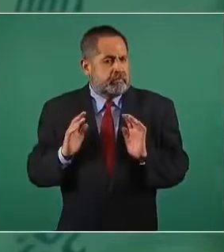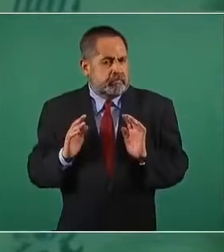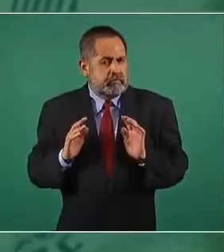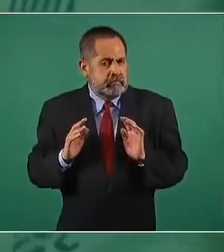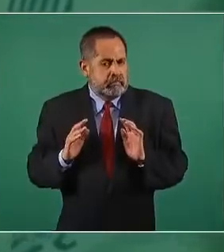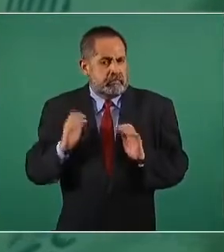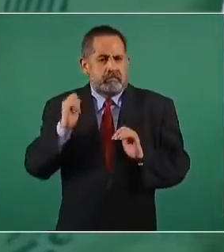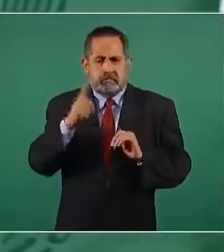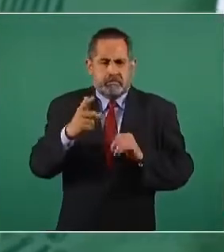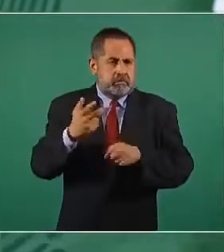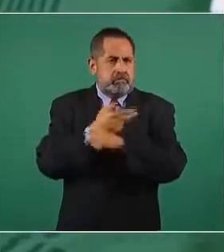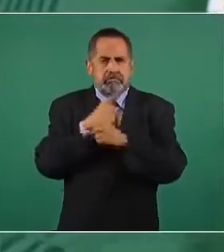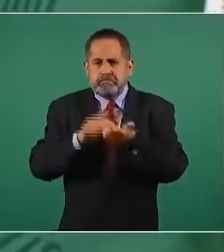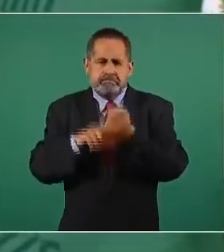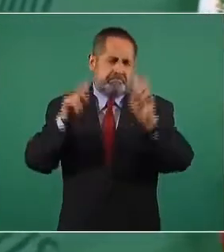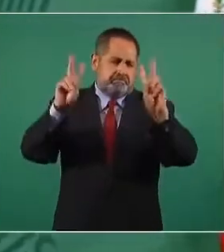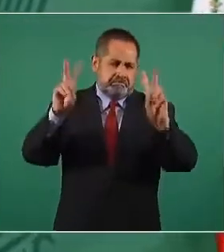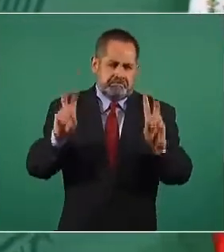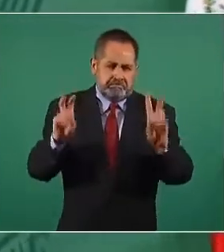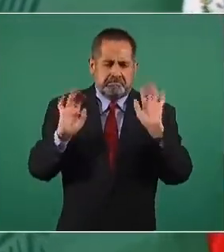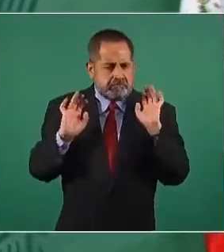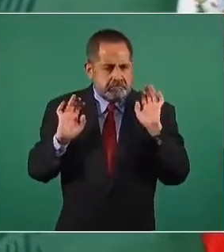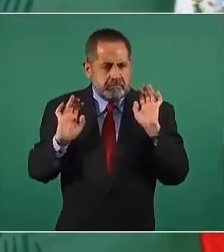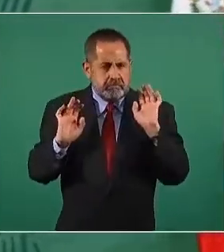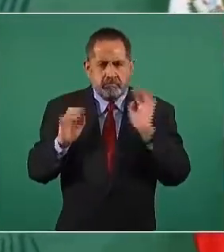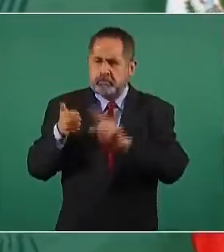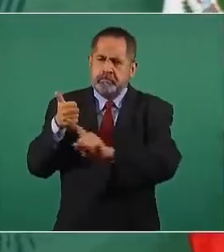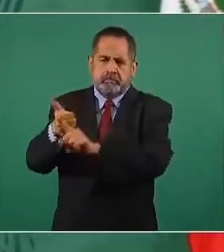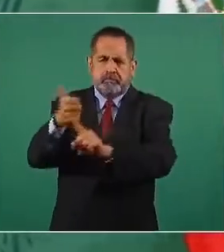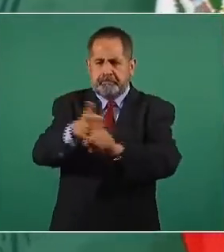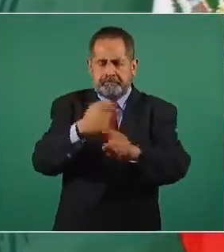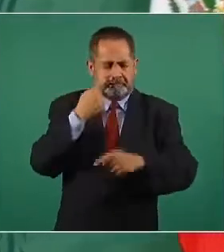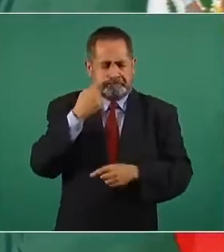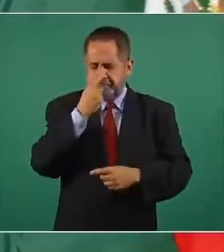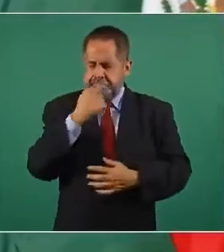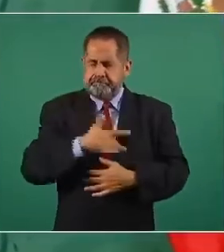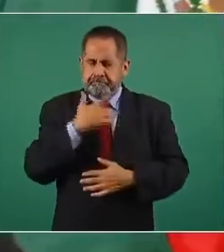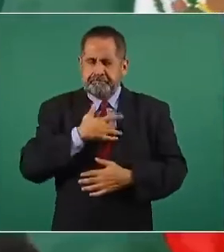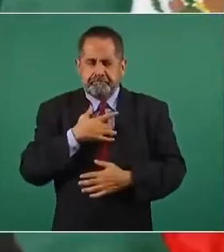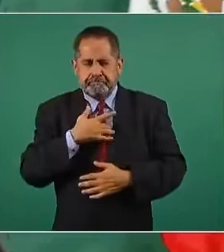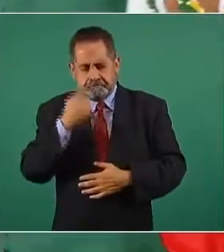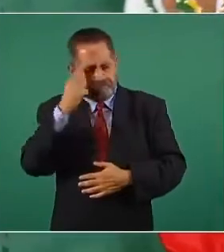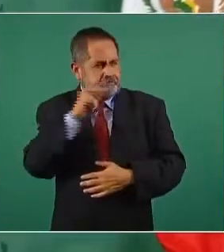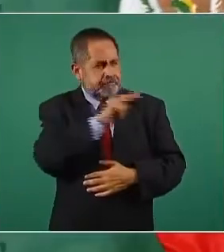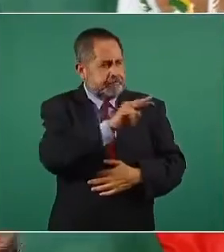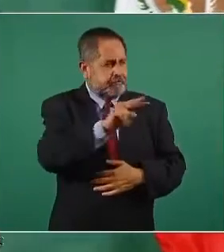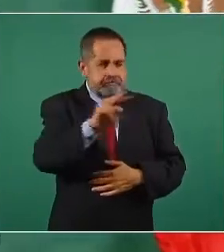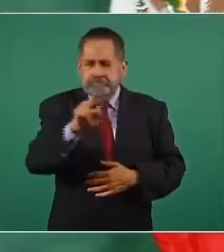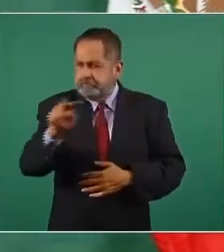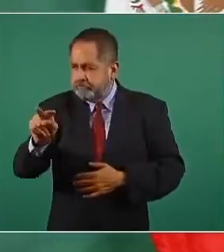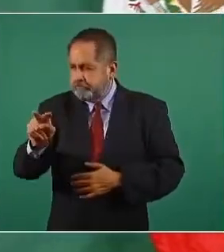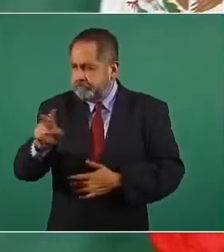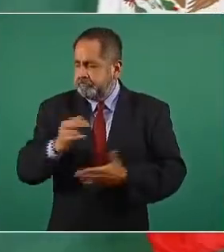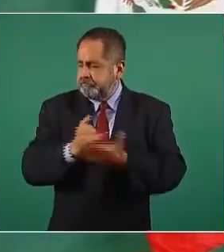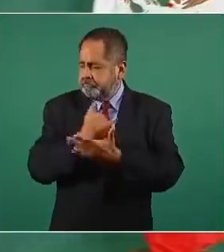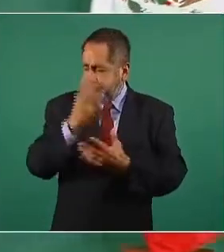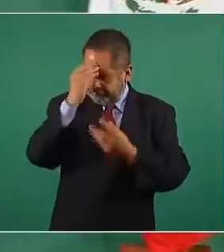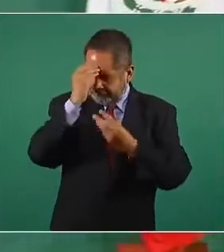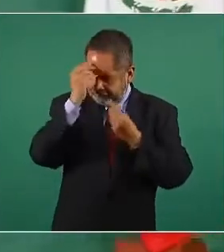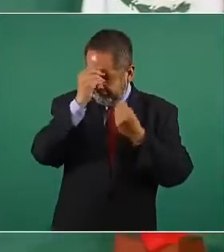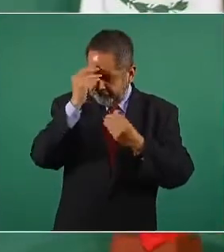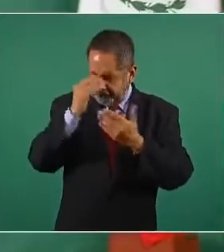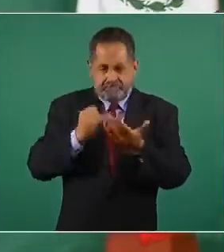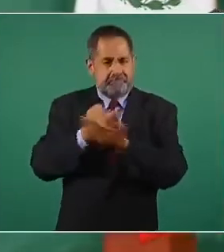sobre lo que sucede y ser independientes, pero esto es la